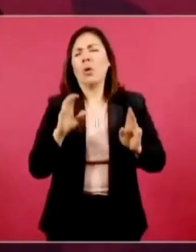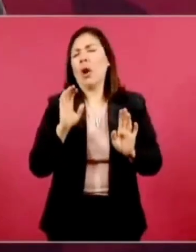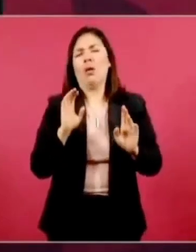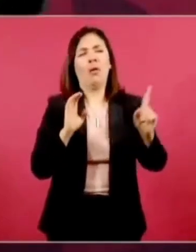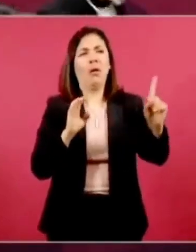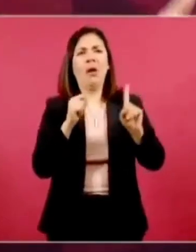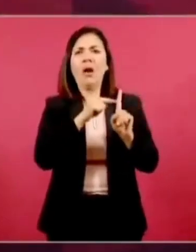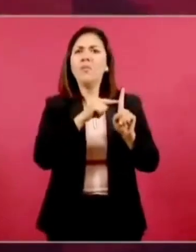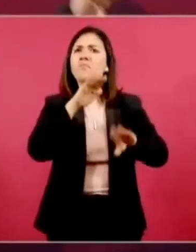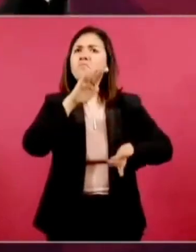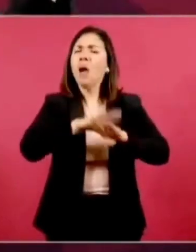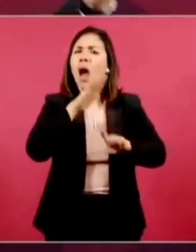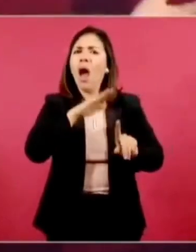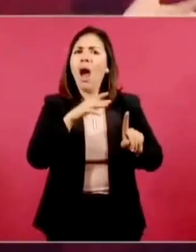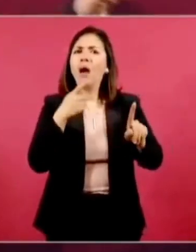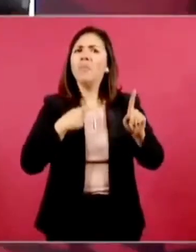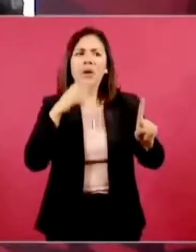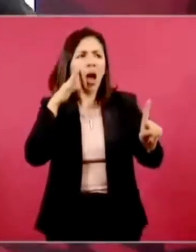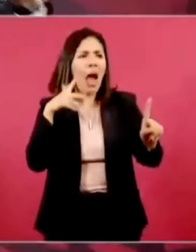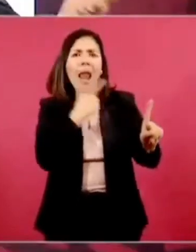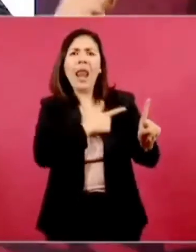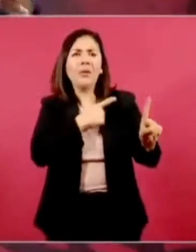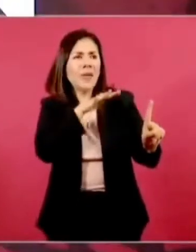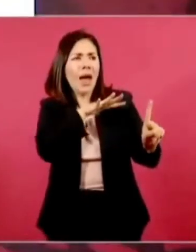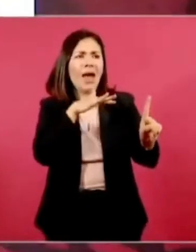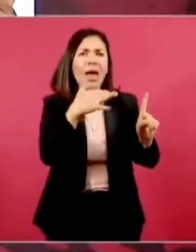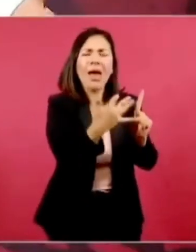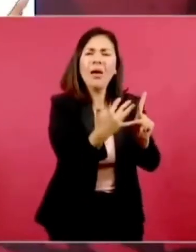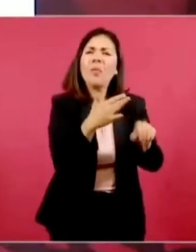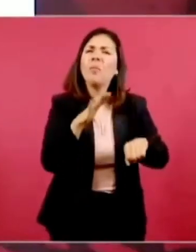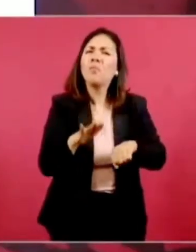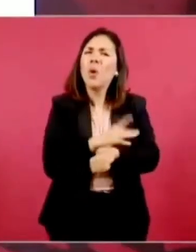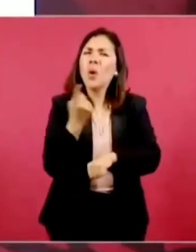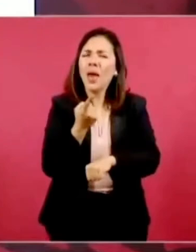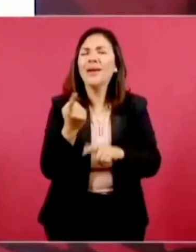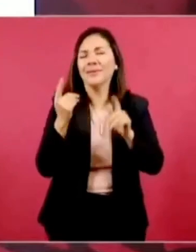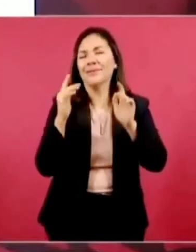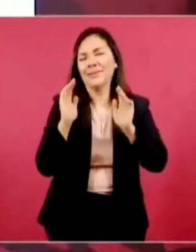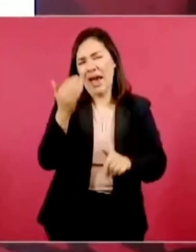Bueno, ya nosotros hemos visto todo esto, ¿no?